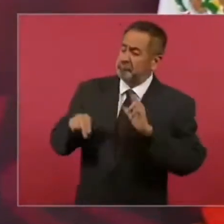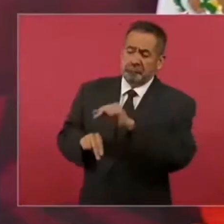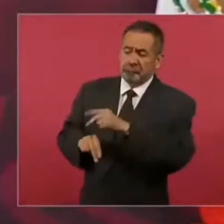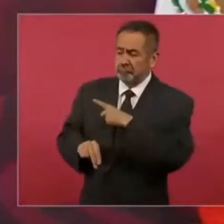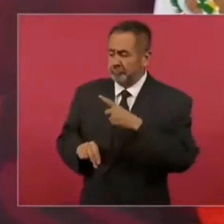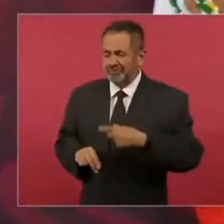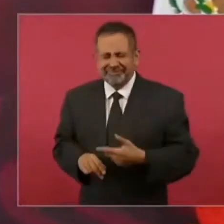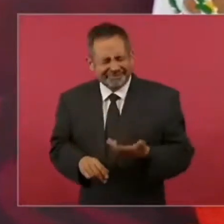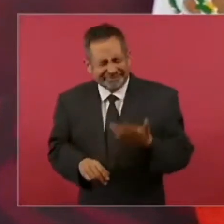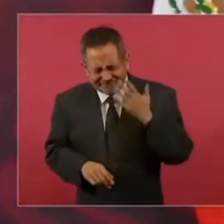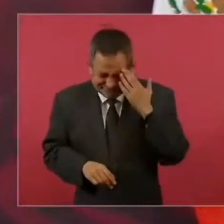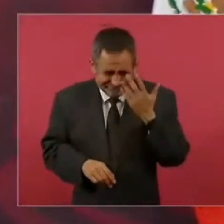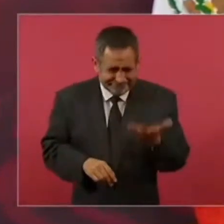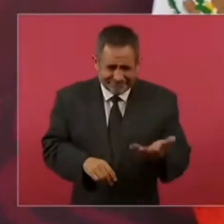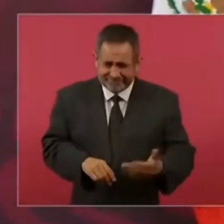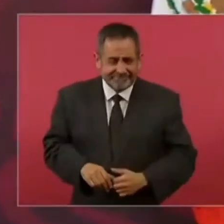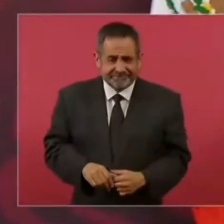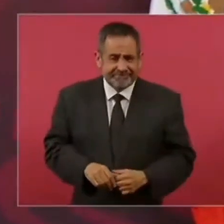Imagínense quienes